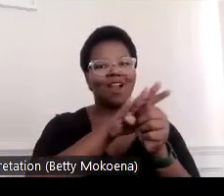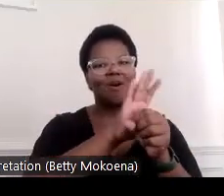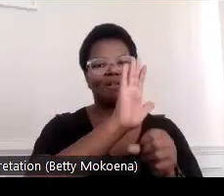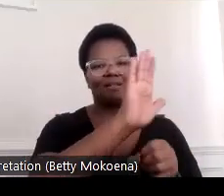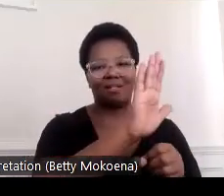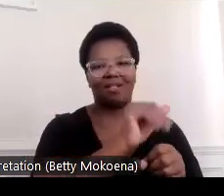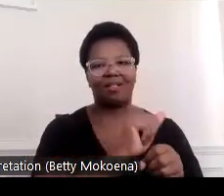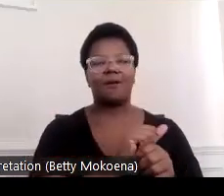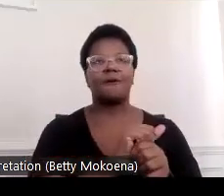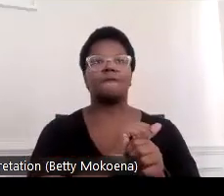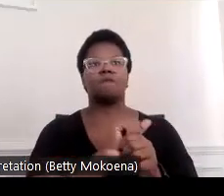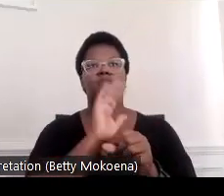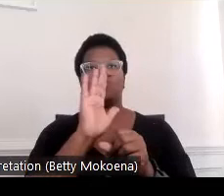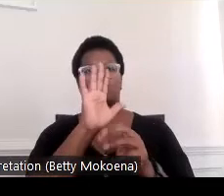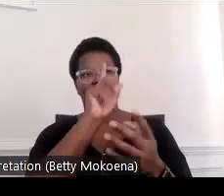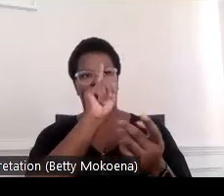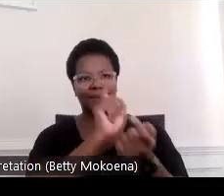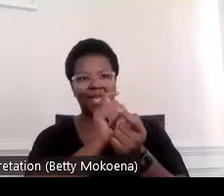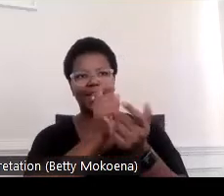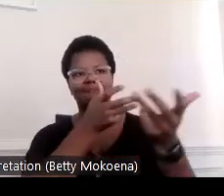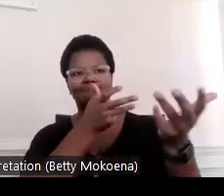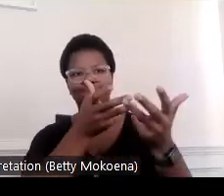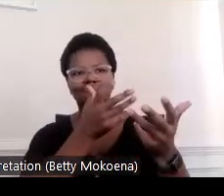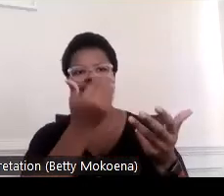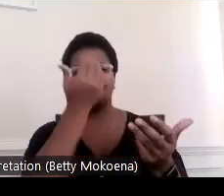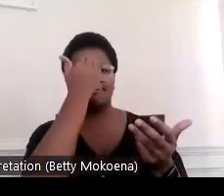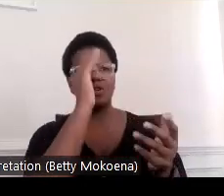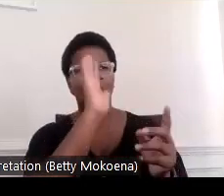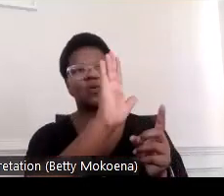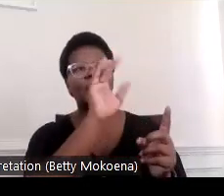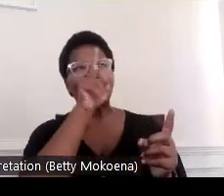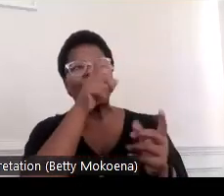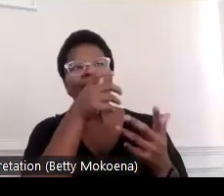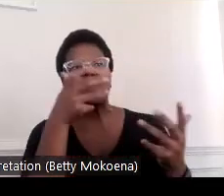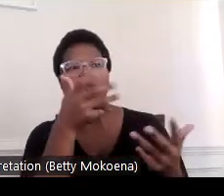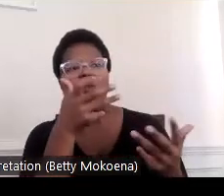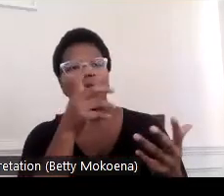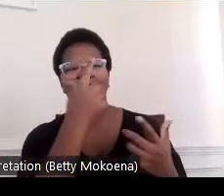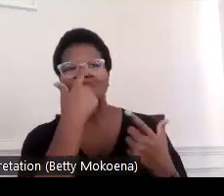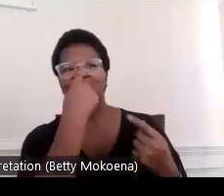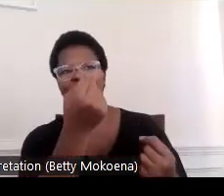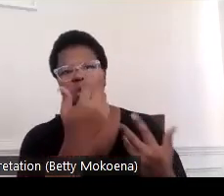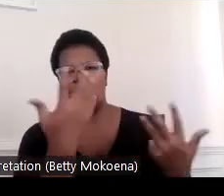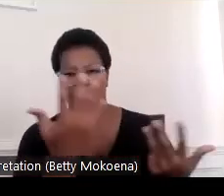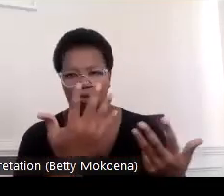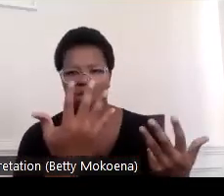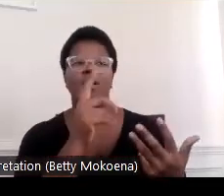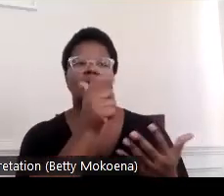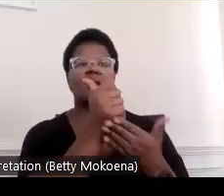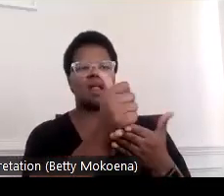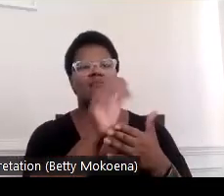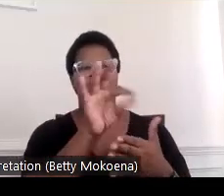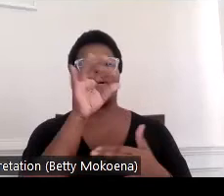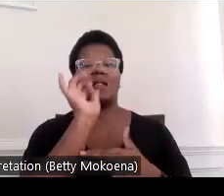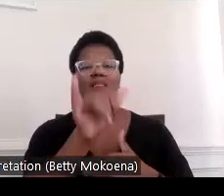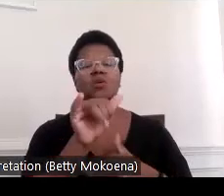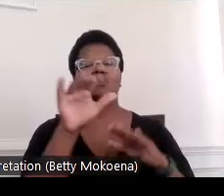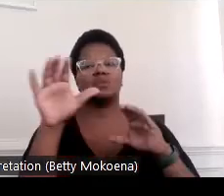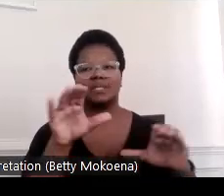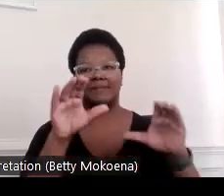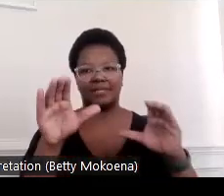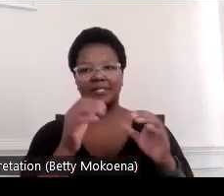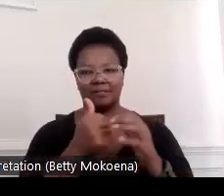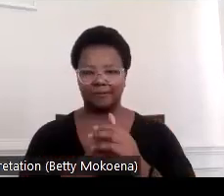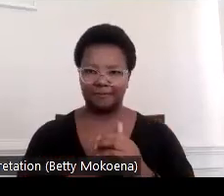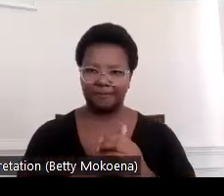entonces llegando a conocer a la persona averiguar sus intereses y luego Y darles a encontrar actividades que sean